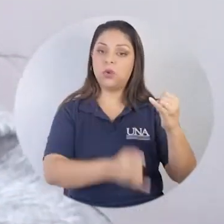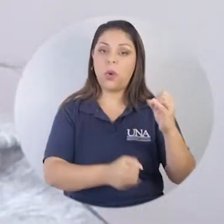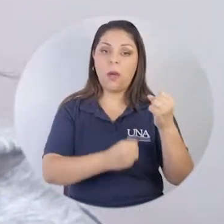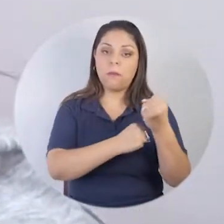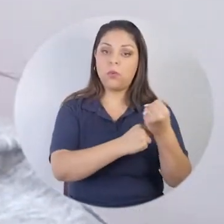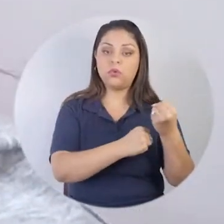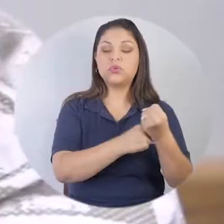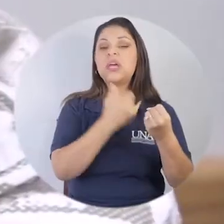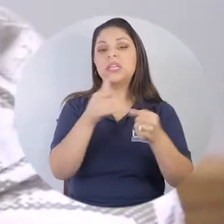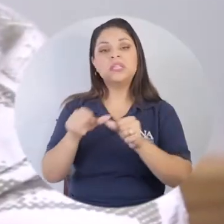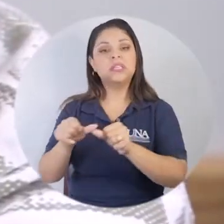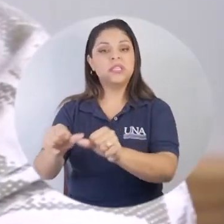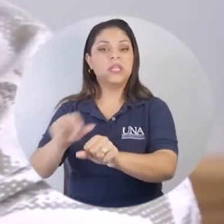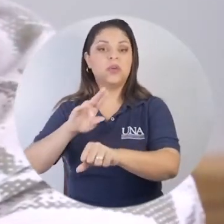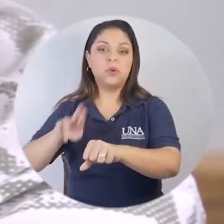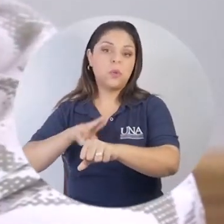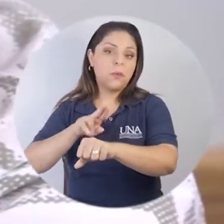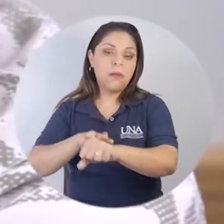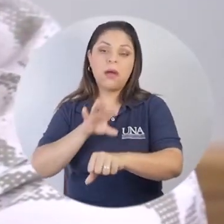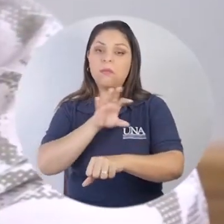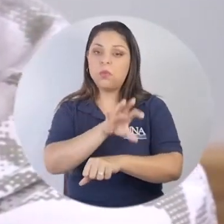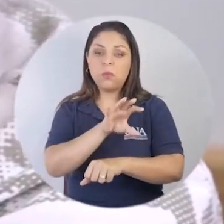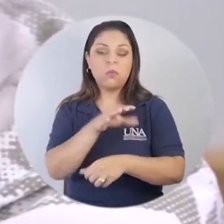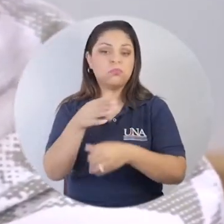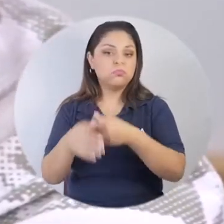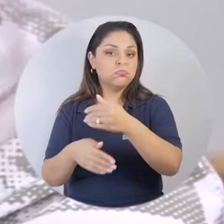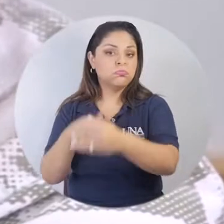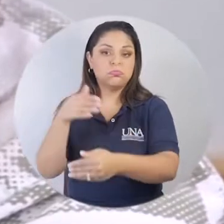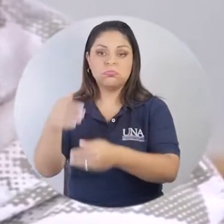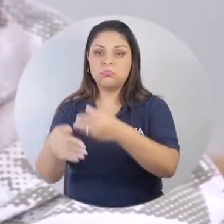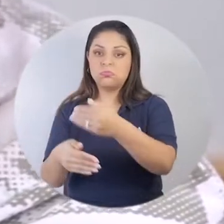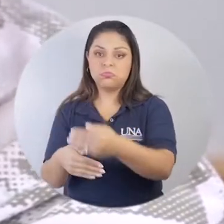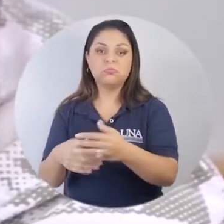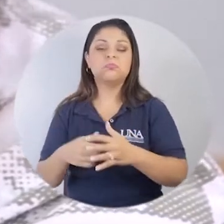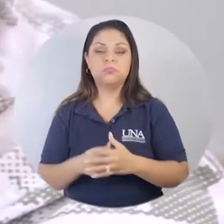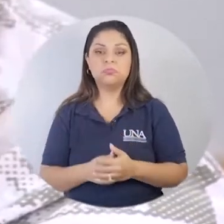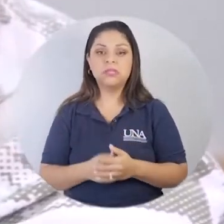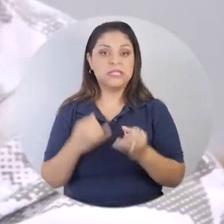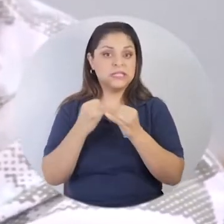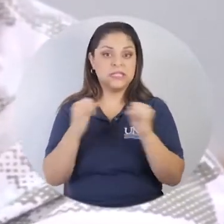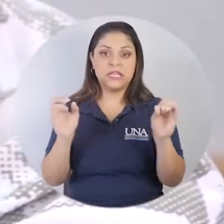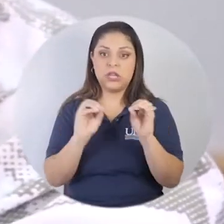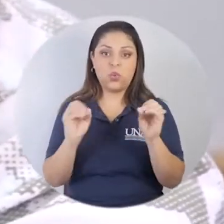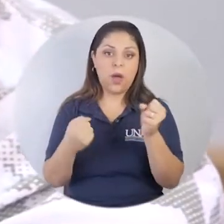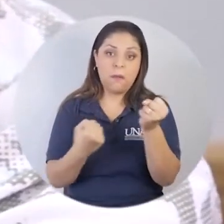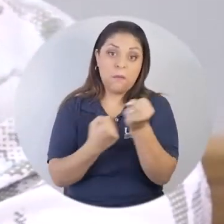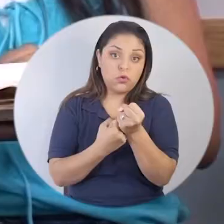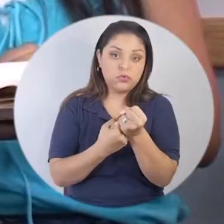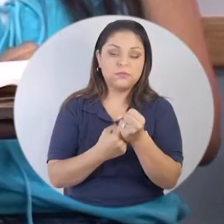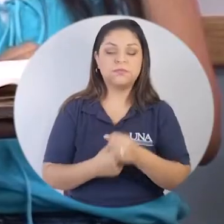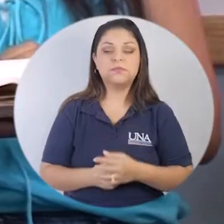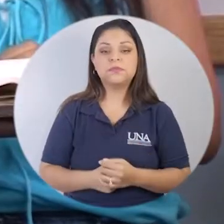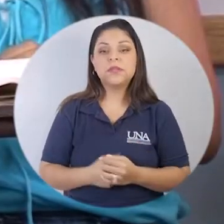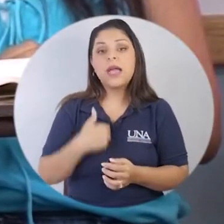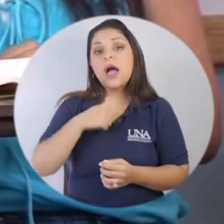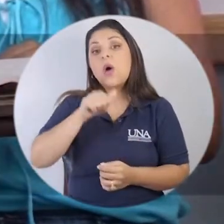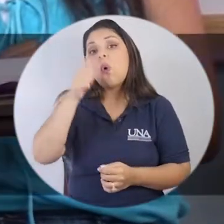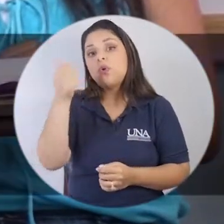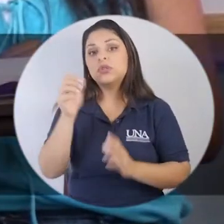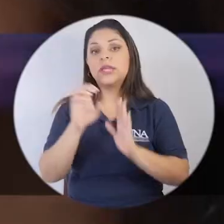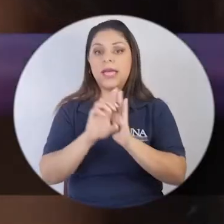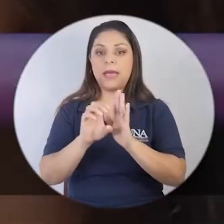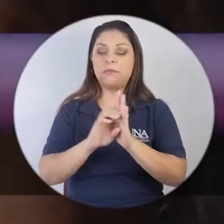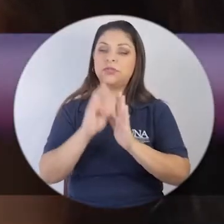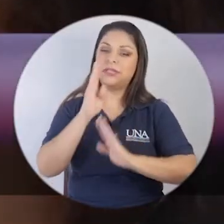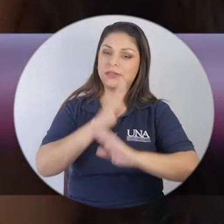condición y pues retorna lógicamente a su ritmo académico, digamos, regular, sin requerir apoyos, ¿verdad? Y hay